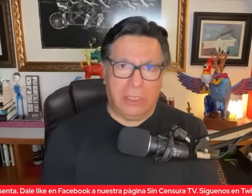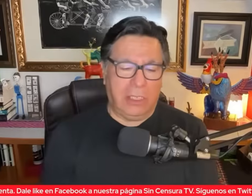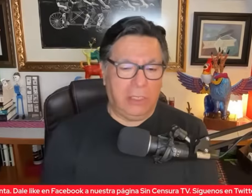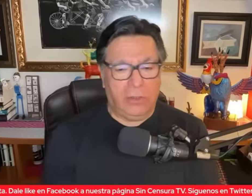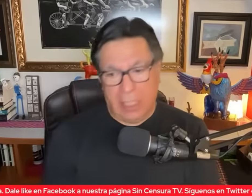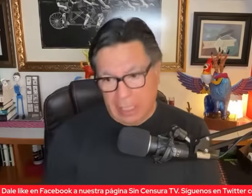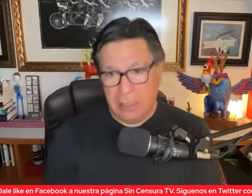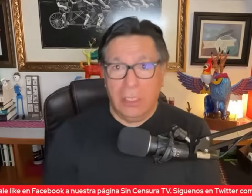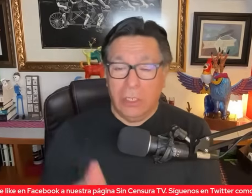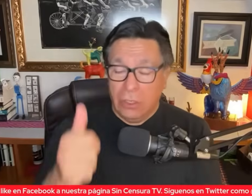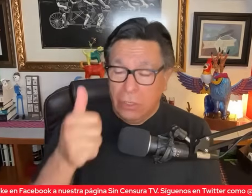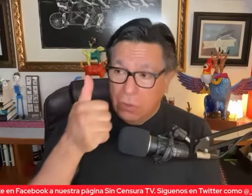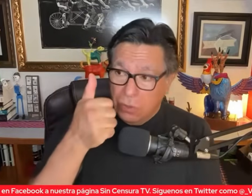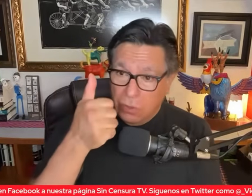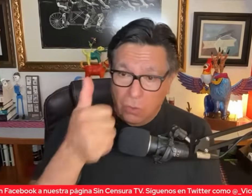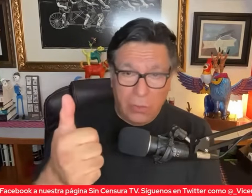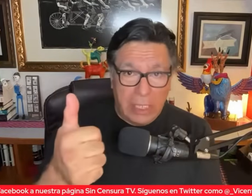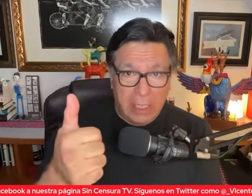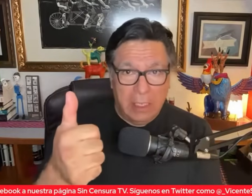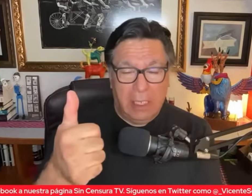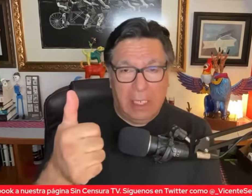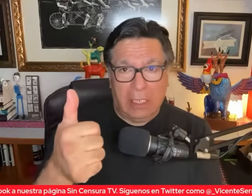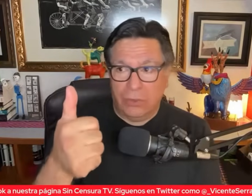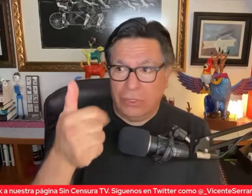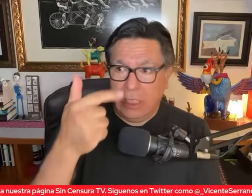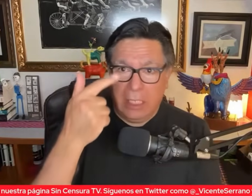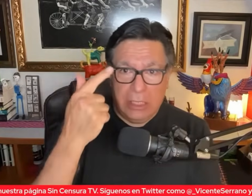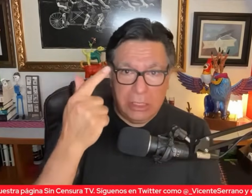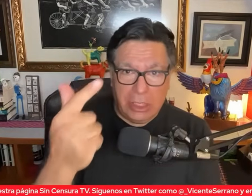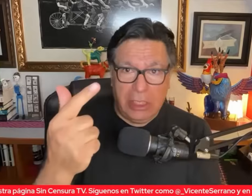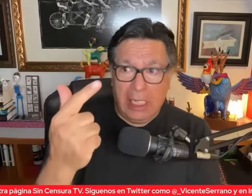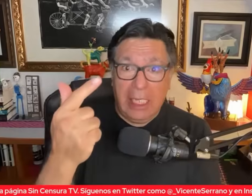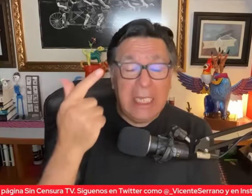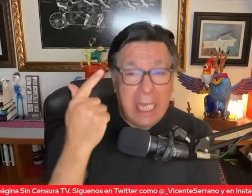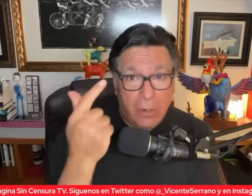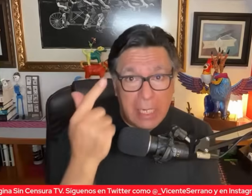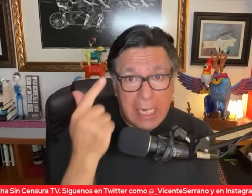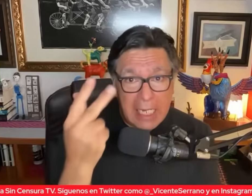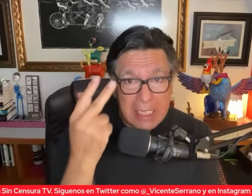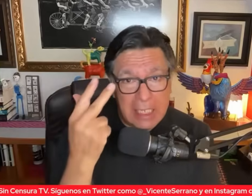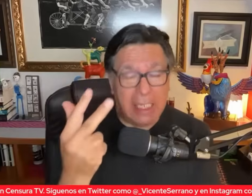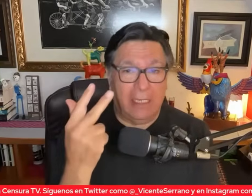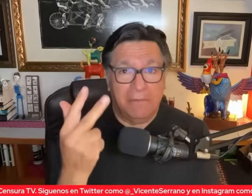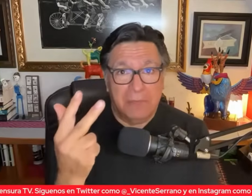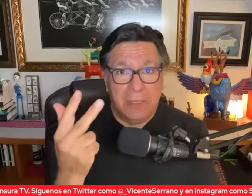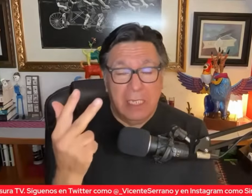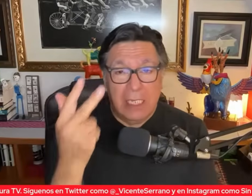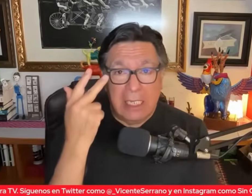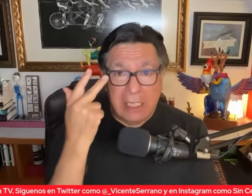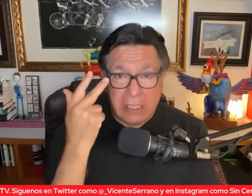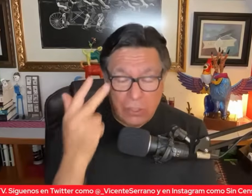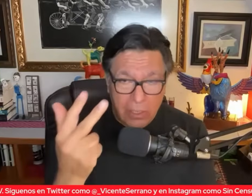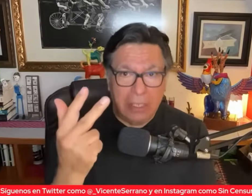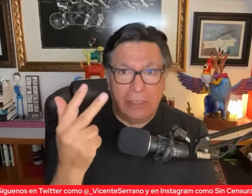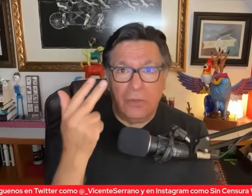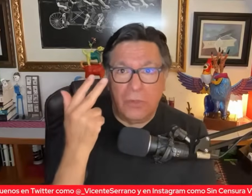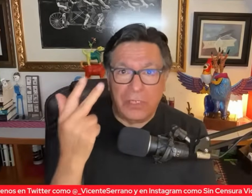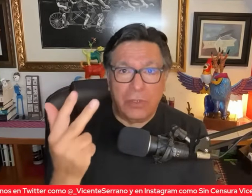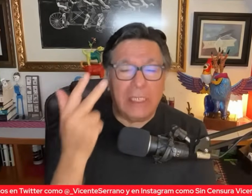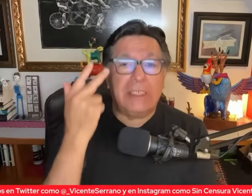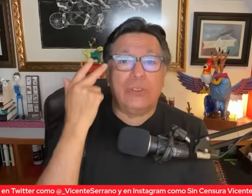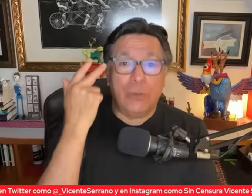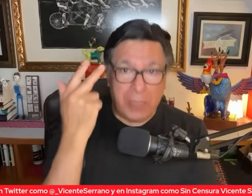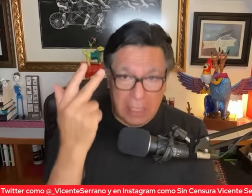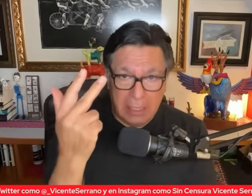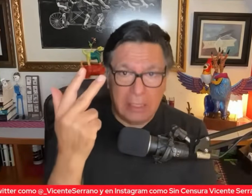que ha conseguido es unir a Rusia, China y ahora la India. Donald Trump